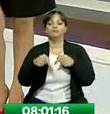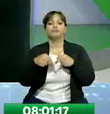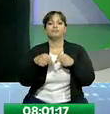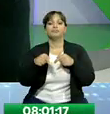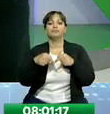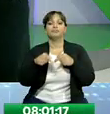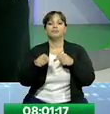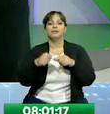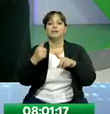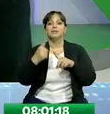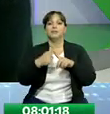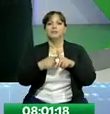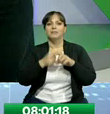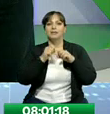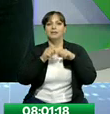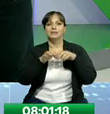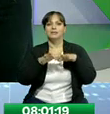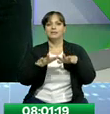hueso con